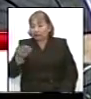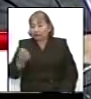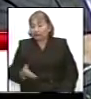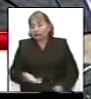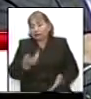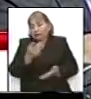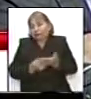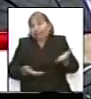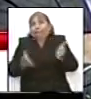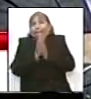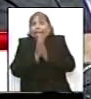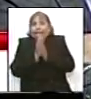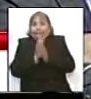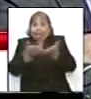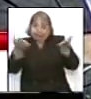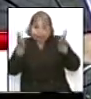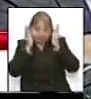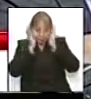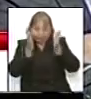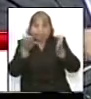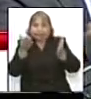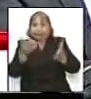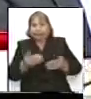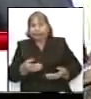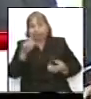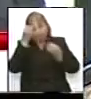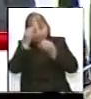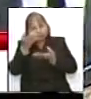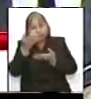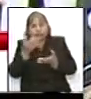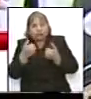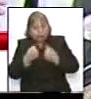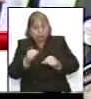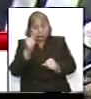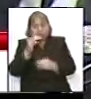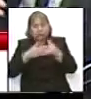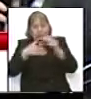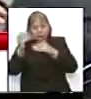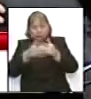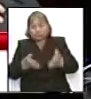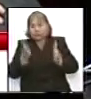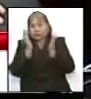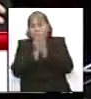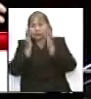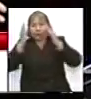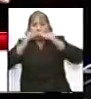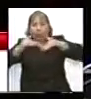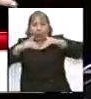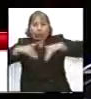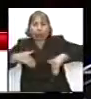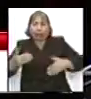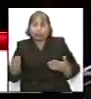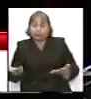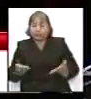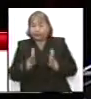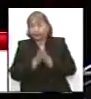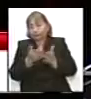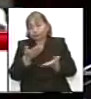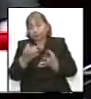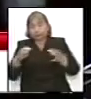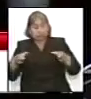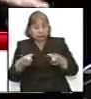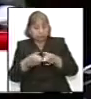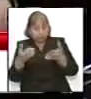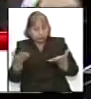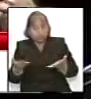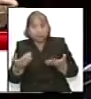Para que, por favor, tengan alerta de esto. ¿Cómo es posible que no dejen hacer el colegio del niño, que se cae a pedazos? Por favor, a ver los congresistas